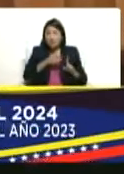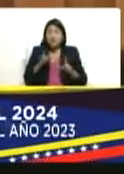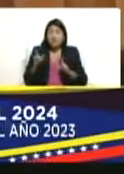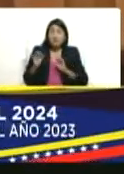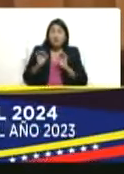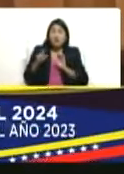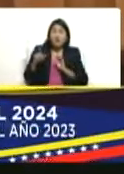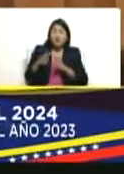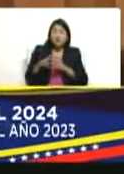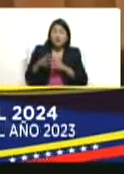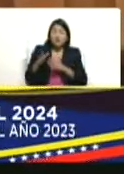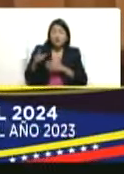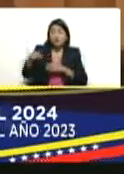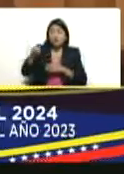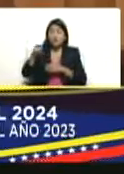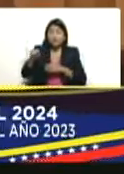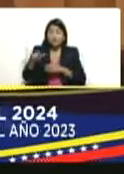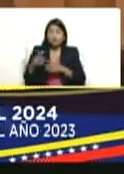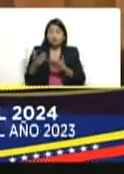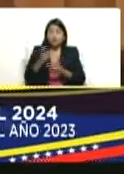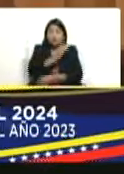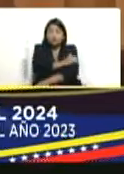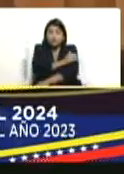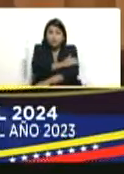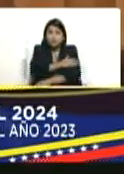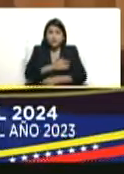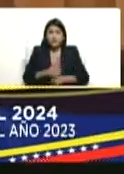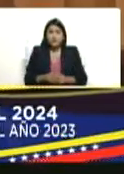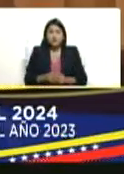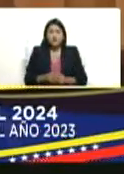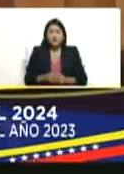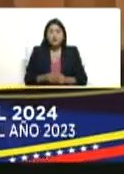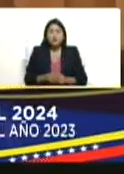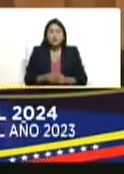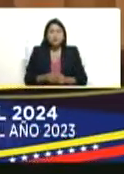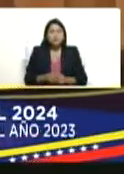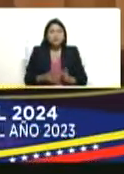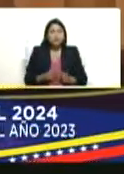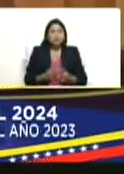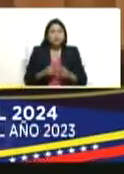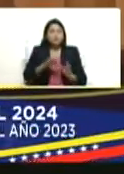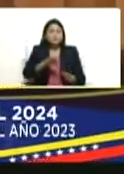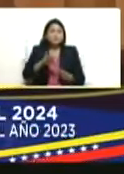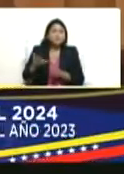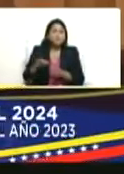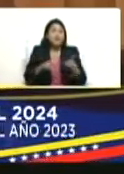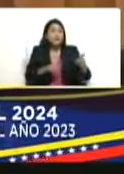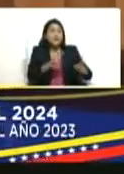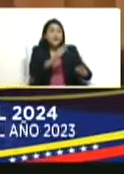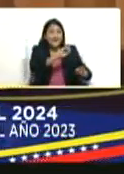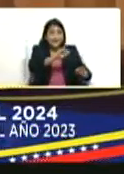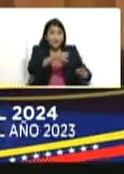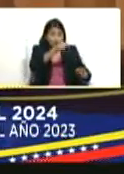Y el Tribunal Supremo de Justicia se plantó en su fortaleza institucional y moral